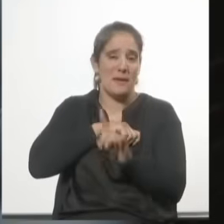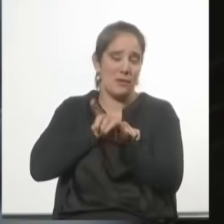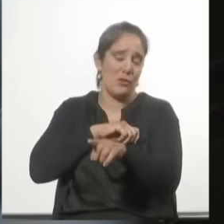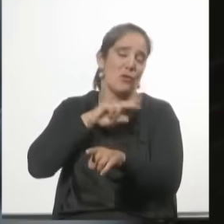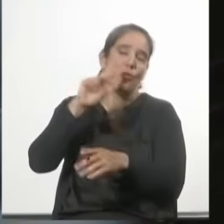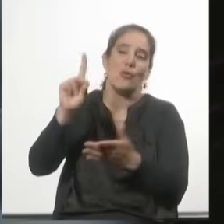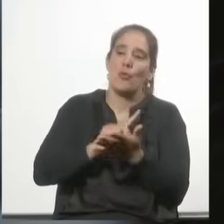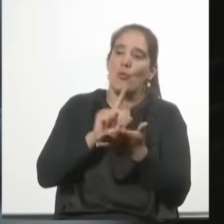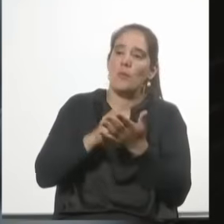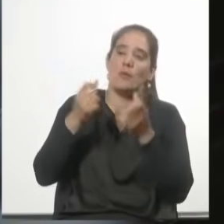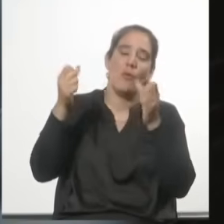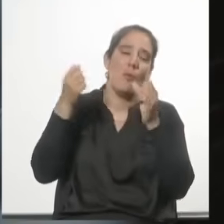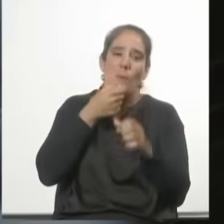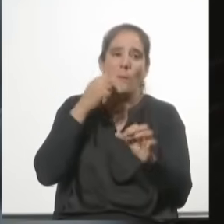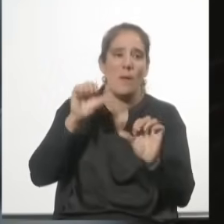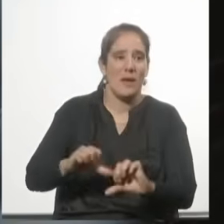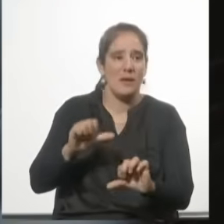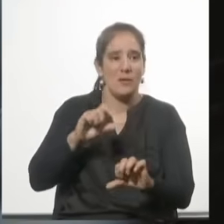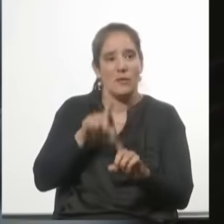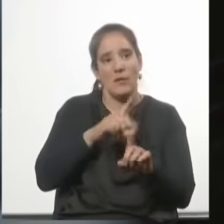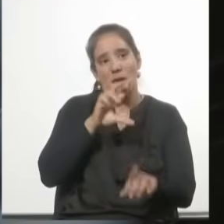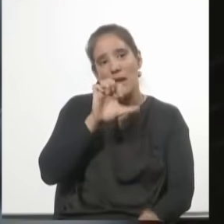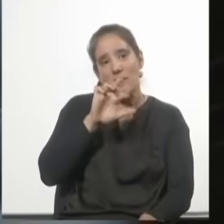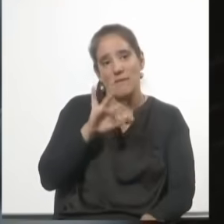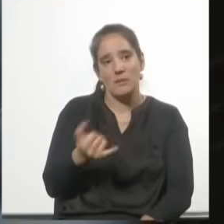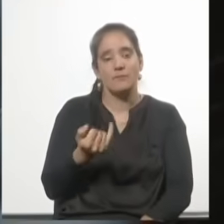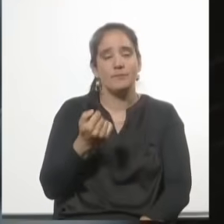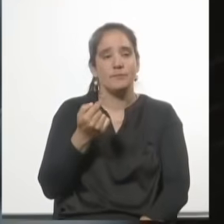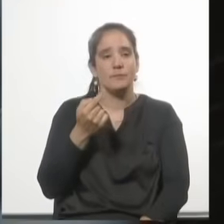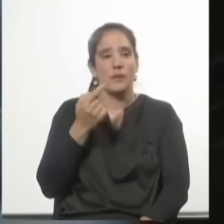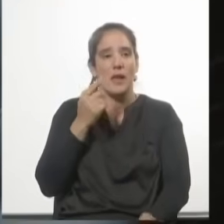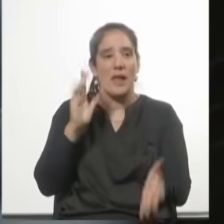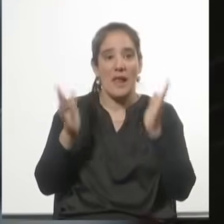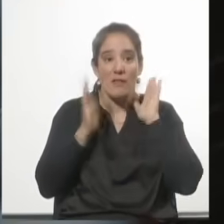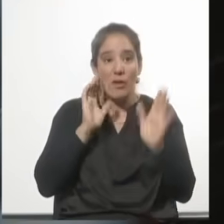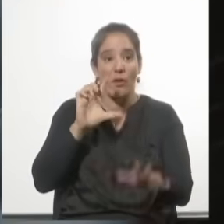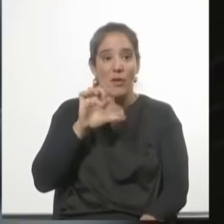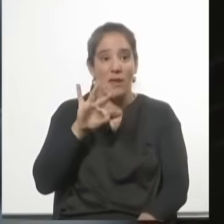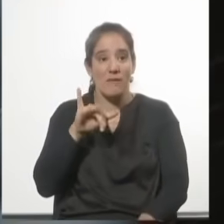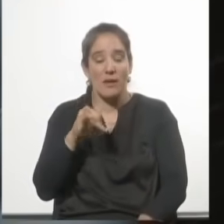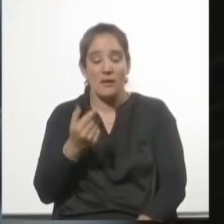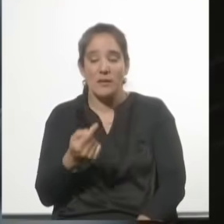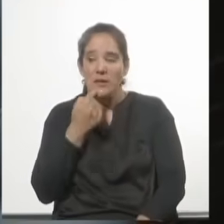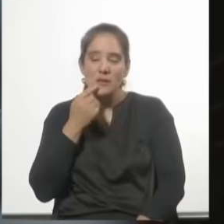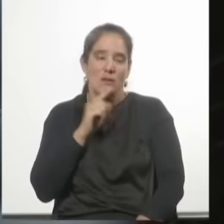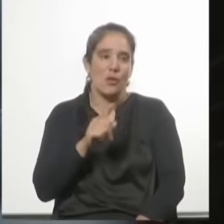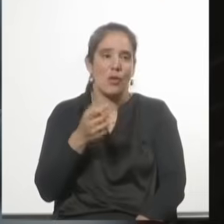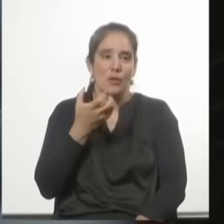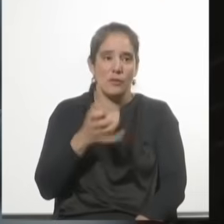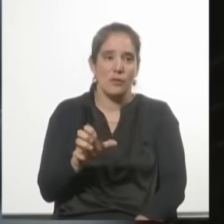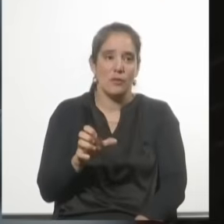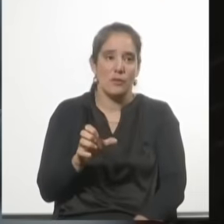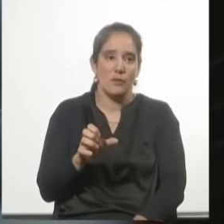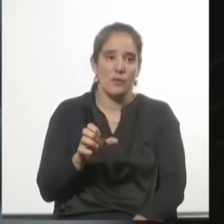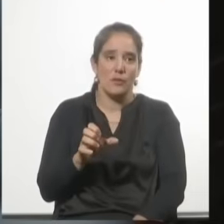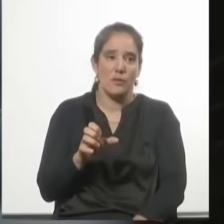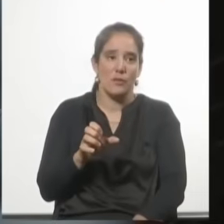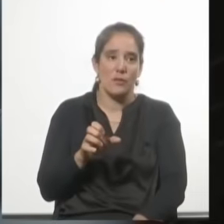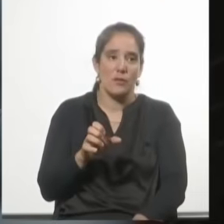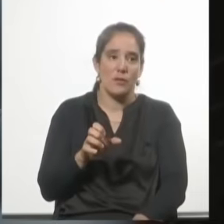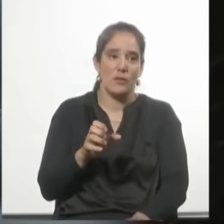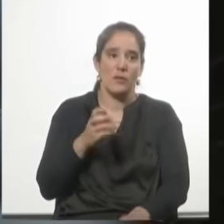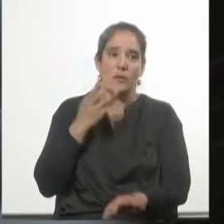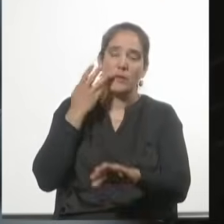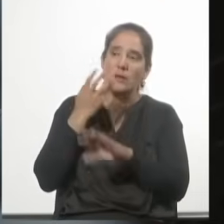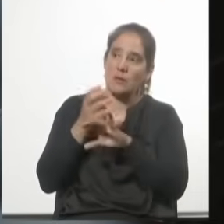notariales atribuidas al notario Luis Calahuig de Leiva, en que se pretendió legitimar la emisión del aval por parte del multicitado señor